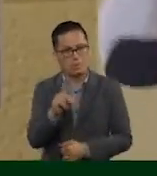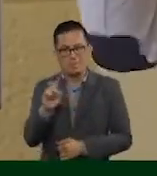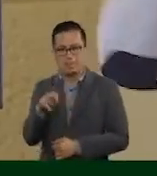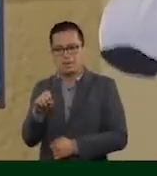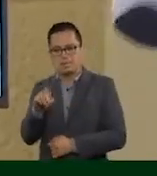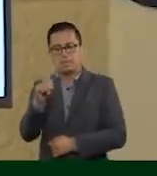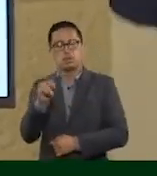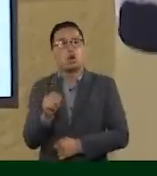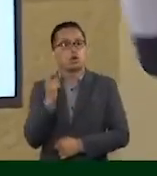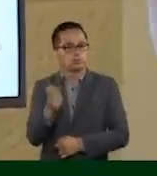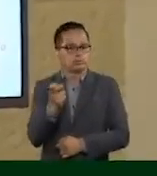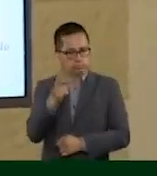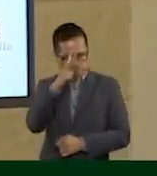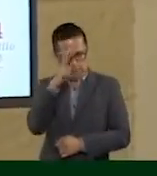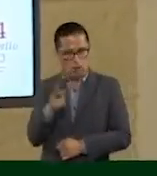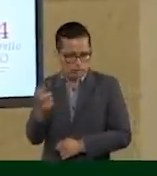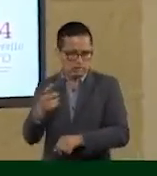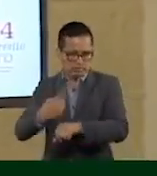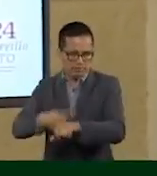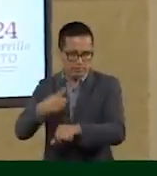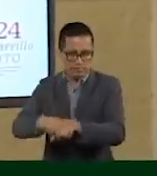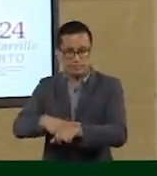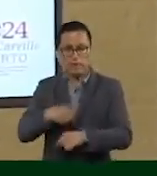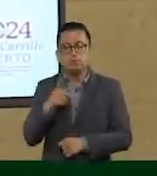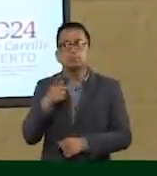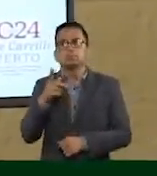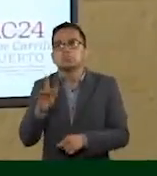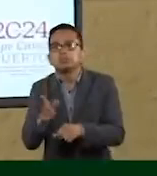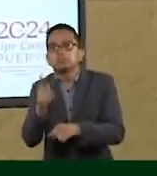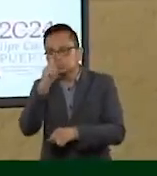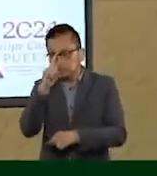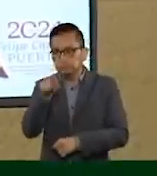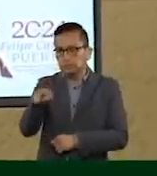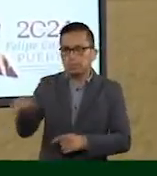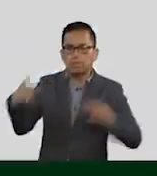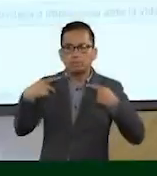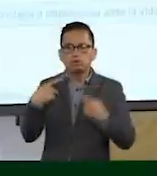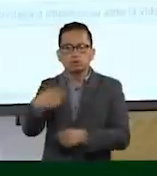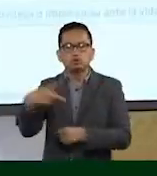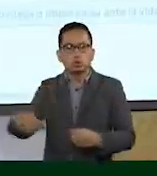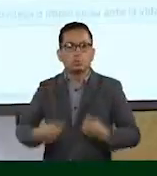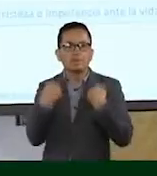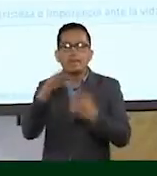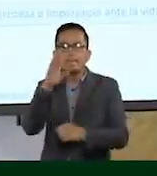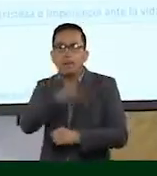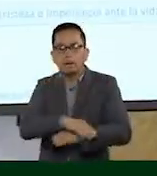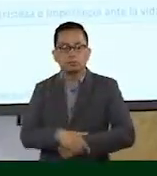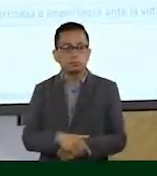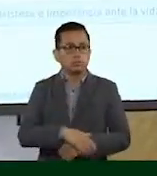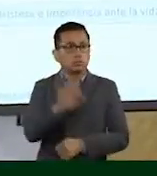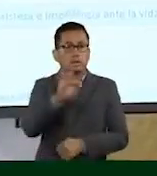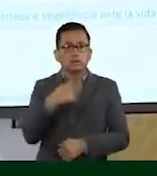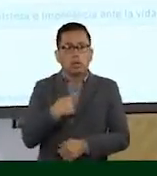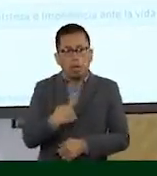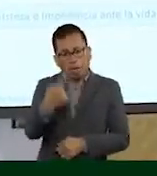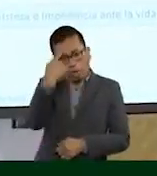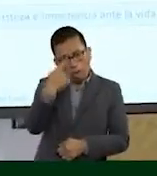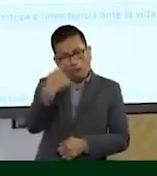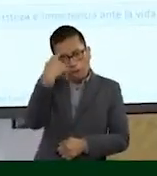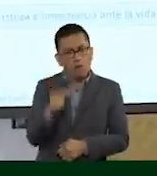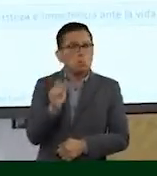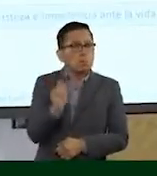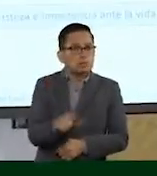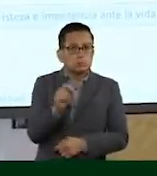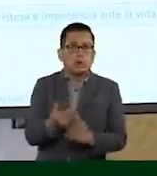enfermedad y tiene que ver con varios factores que están alterando la vida del paciente. Entonces, si mi mente siempre está pensando en cosas